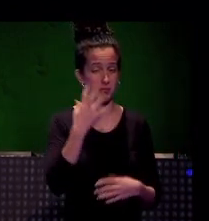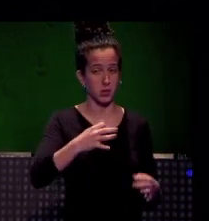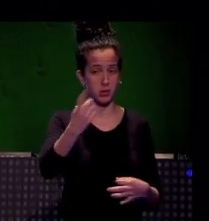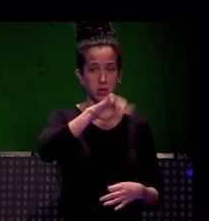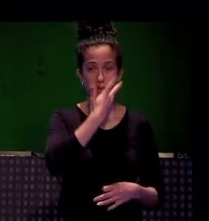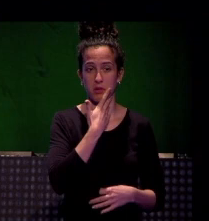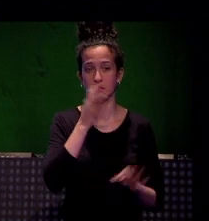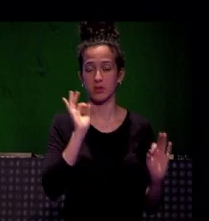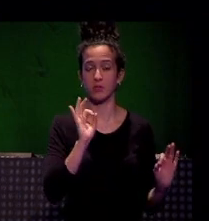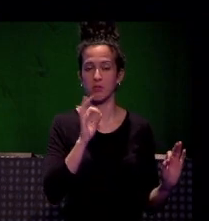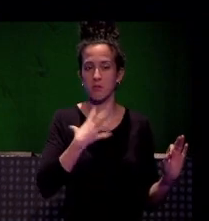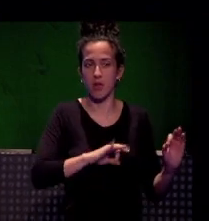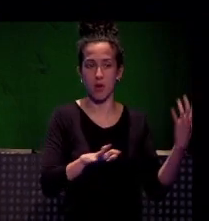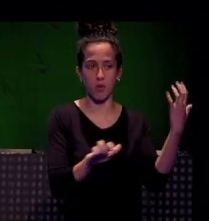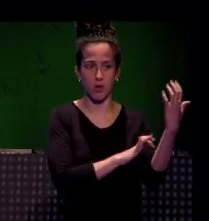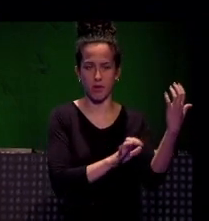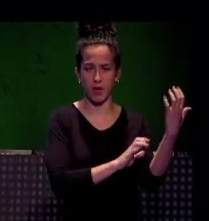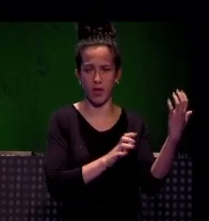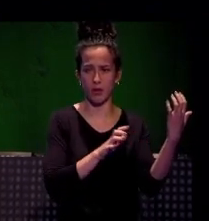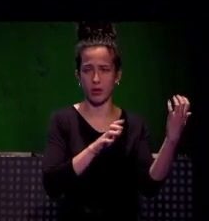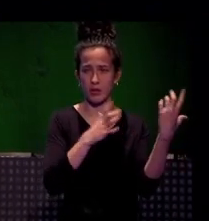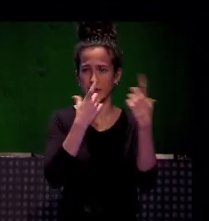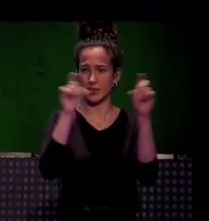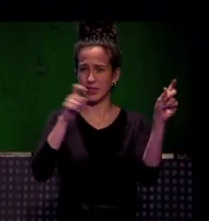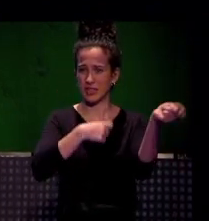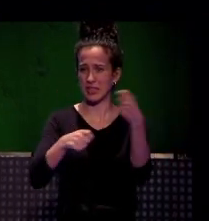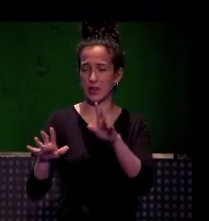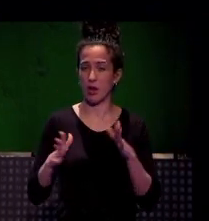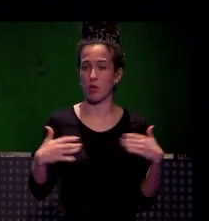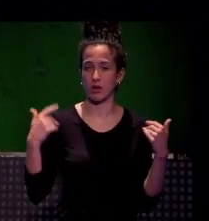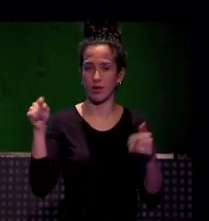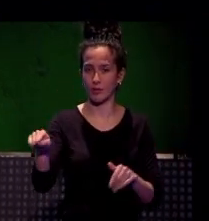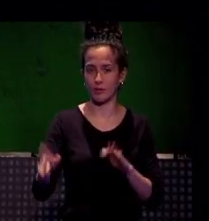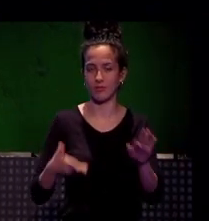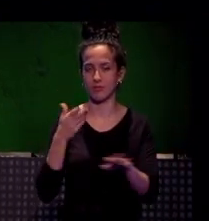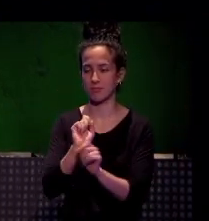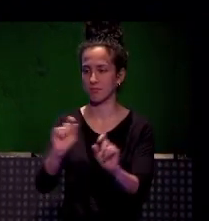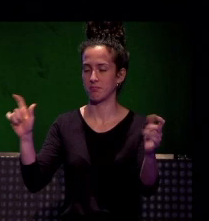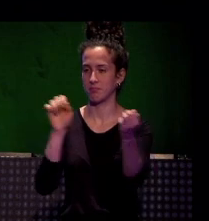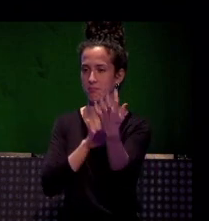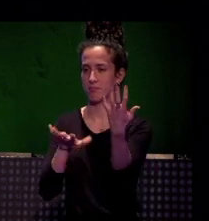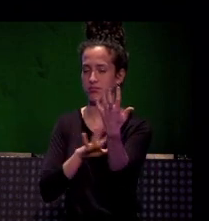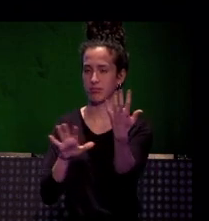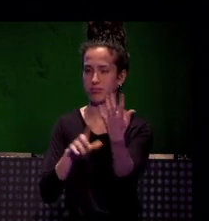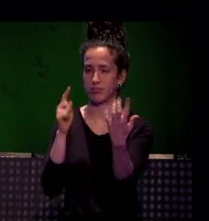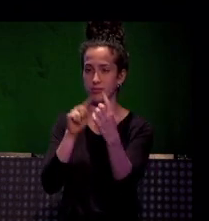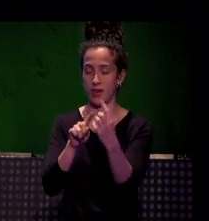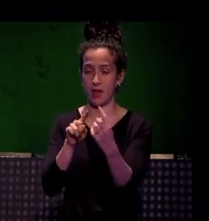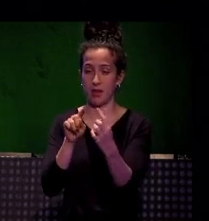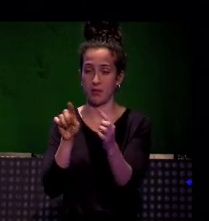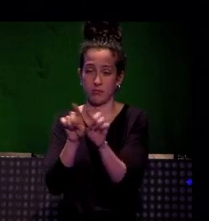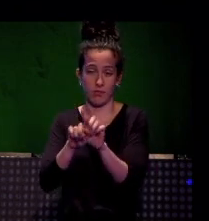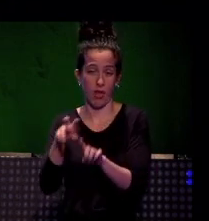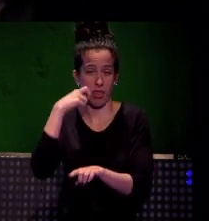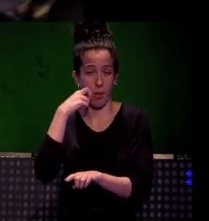ordenador en cualquier tienda tú puedes fabricar té y personalizar te tus zapatillas de